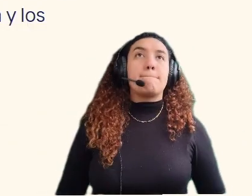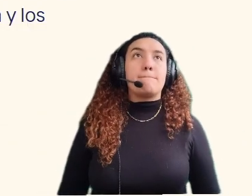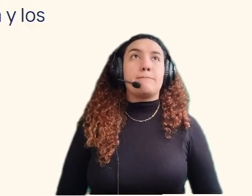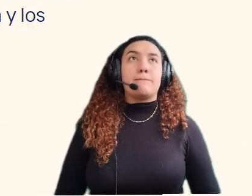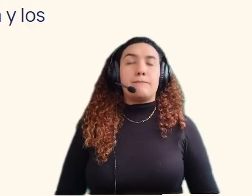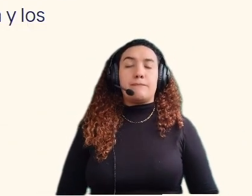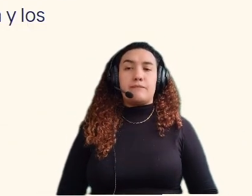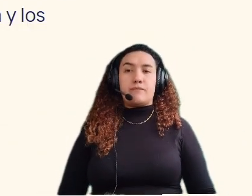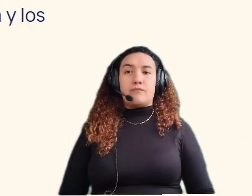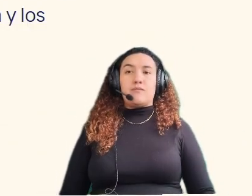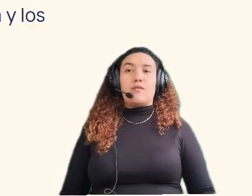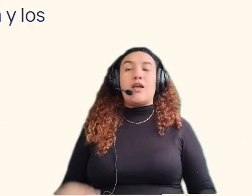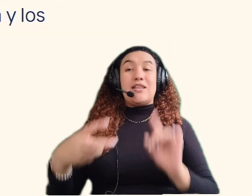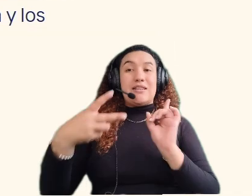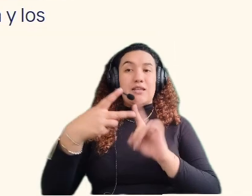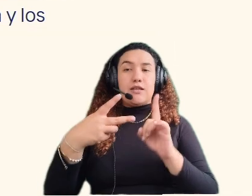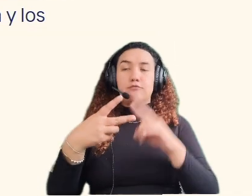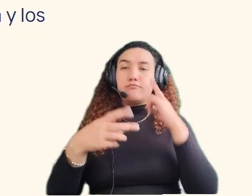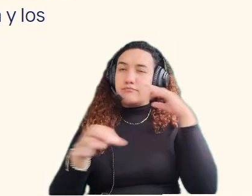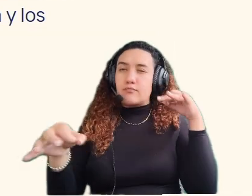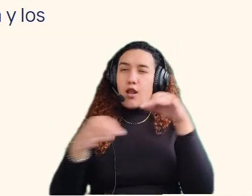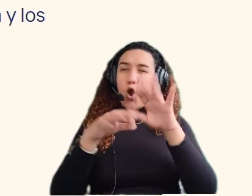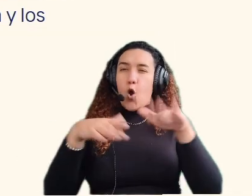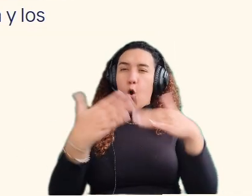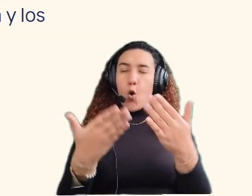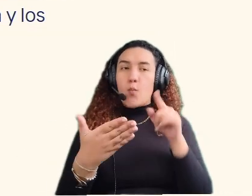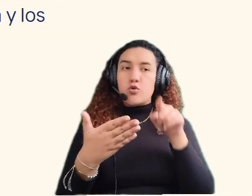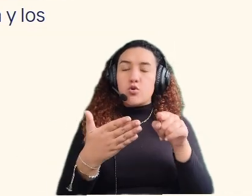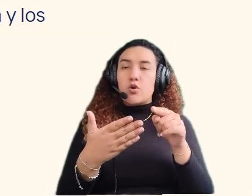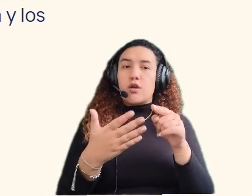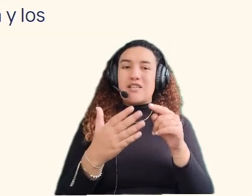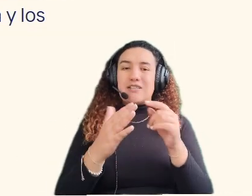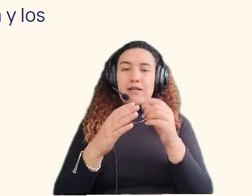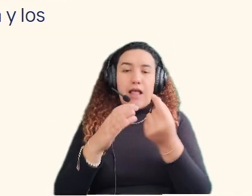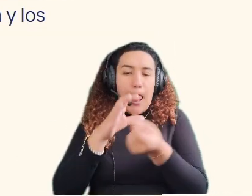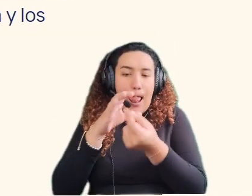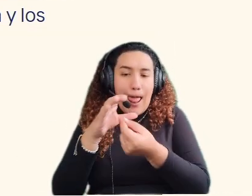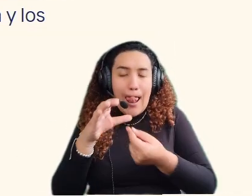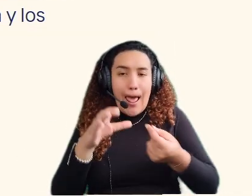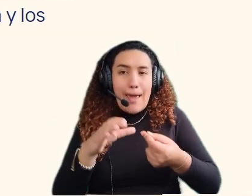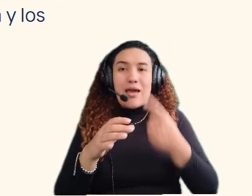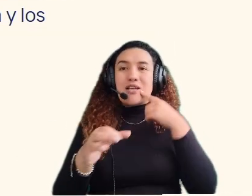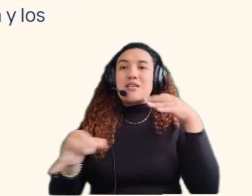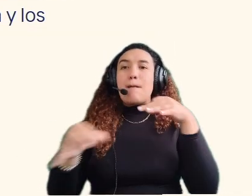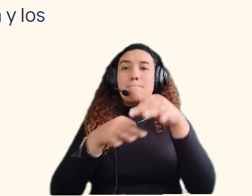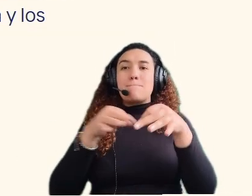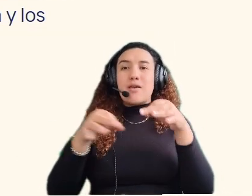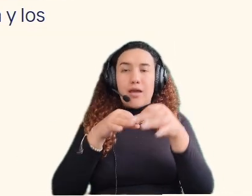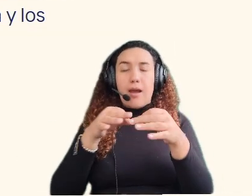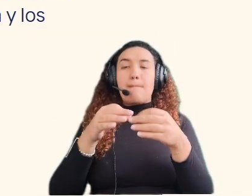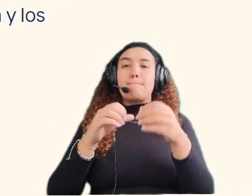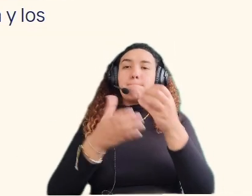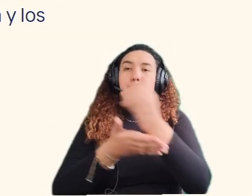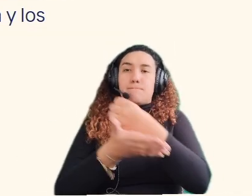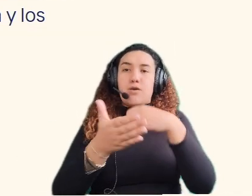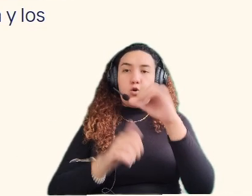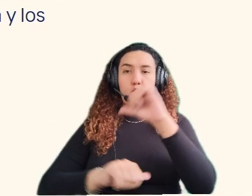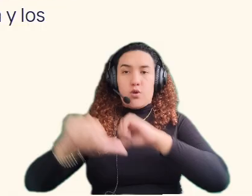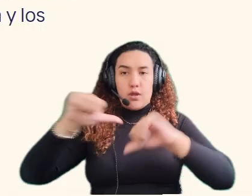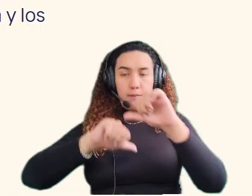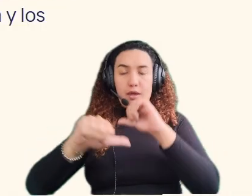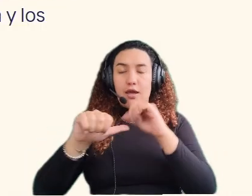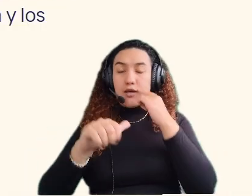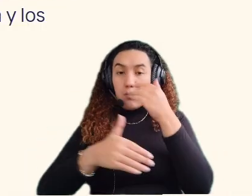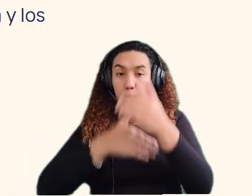es describir los organulos y los mecanismos celulares implicados en la fotosíntesis, explicar las rutas bioquímicas claves